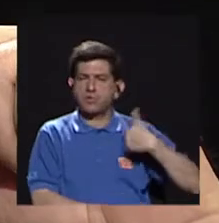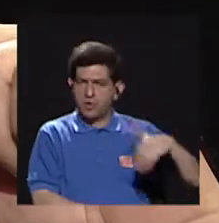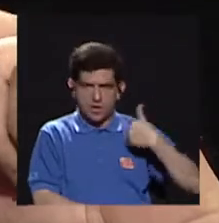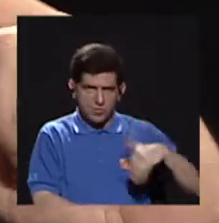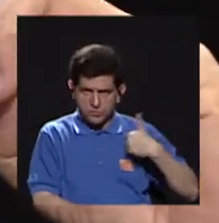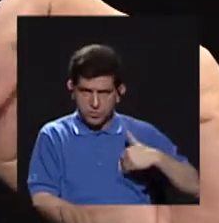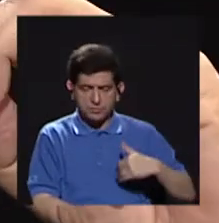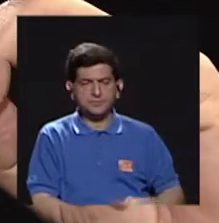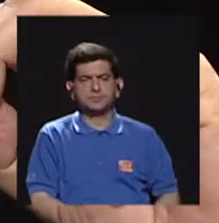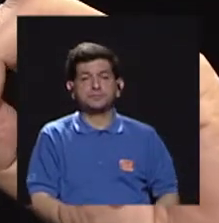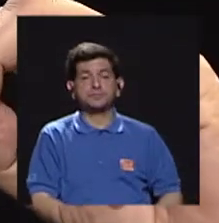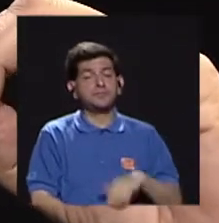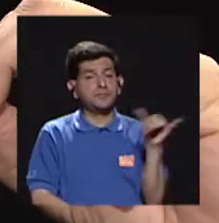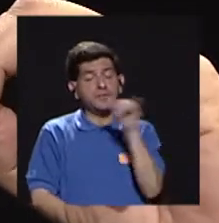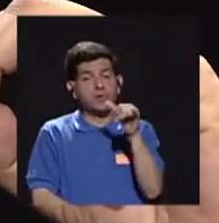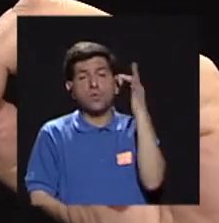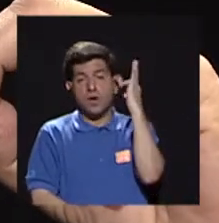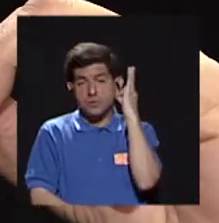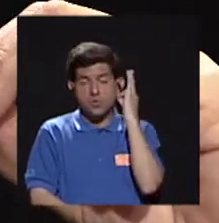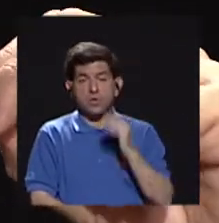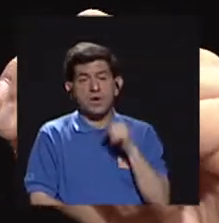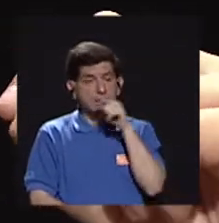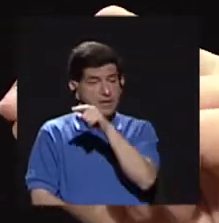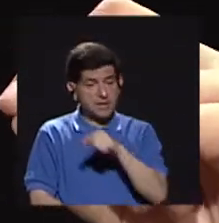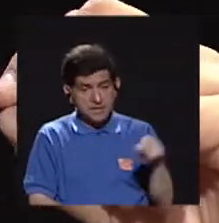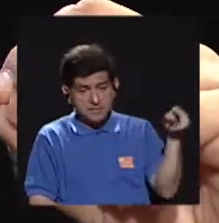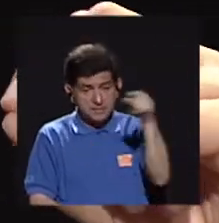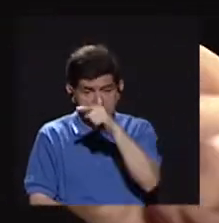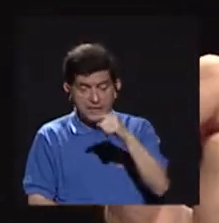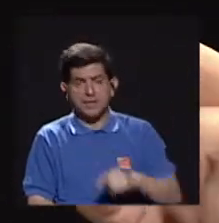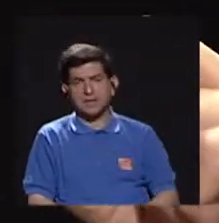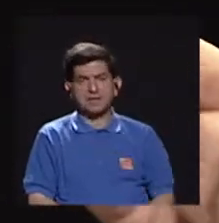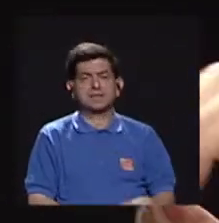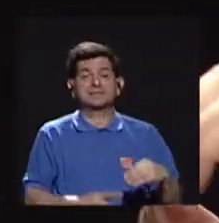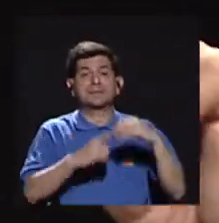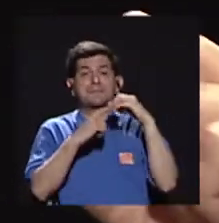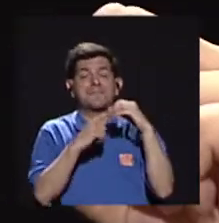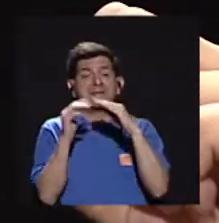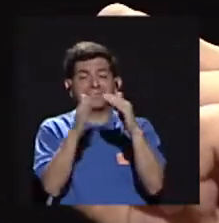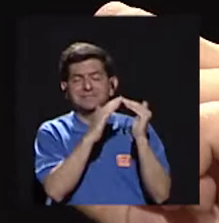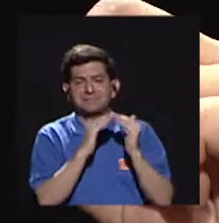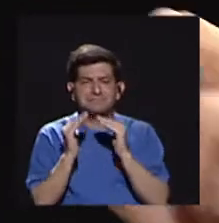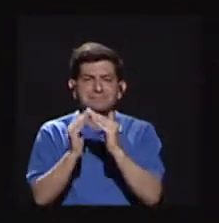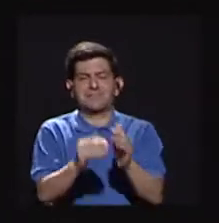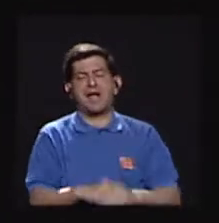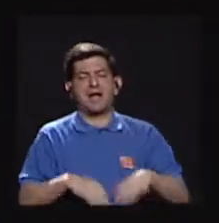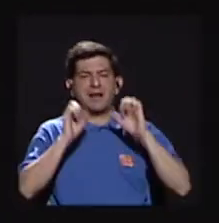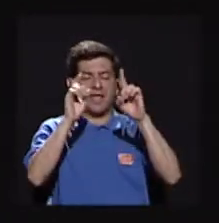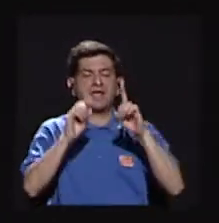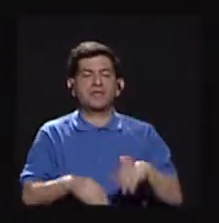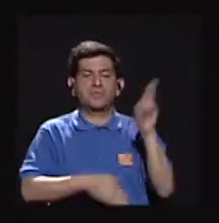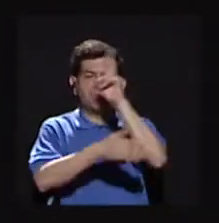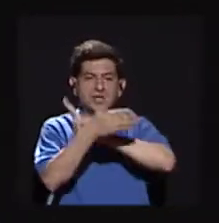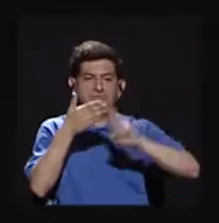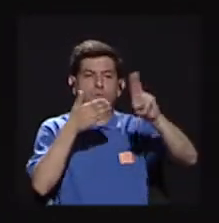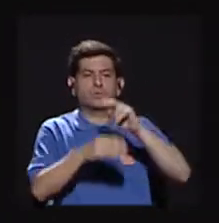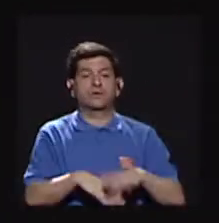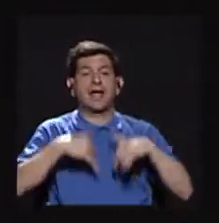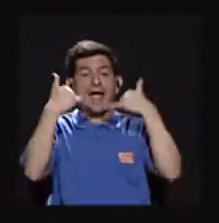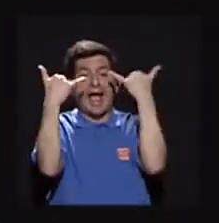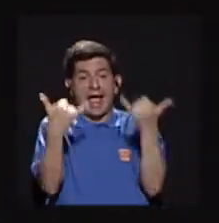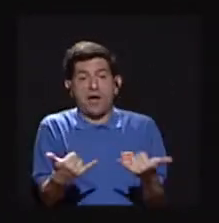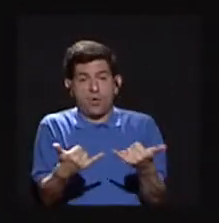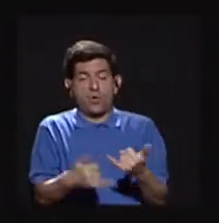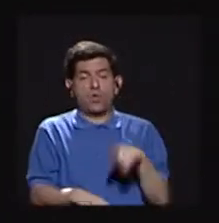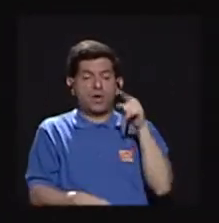sino que también porque las mujeres se han convertido en la principal población en educación superior y ahora se